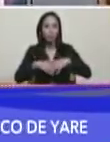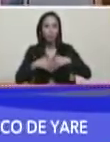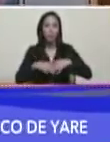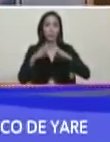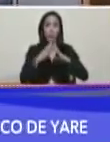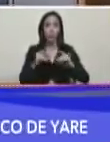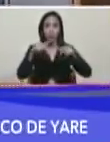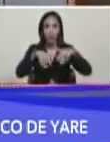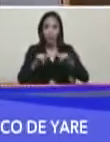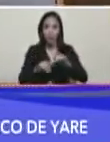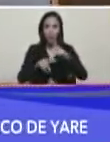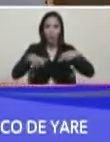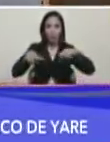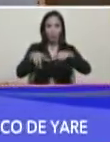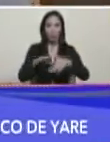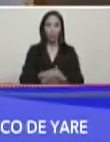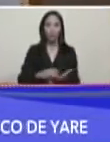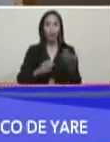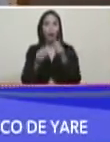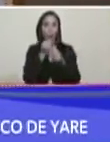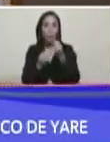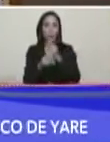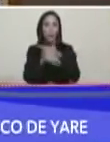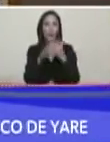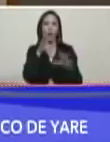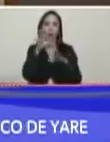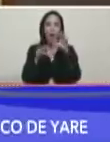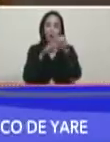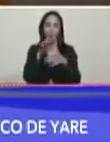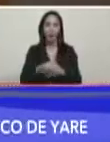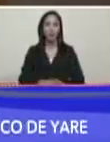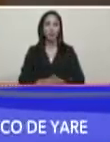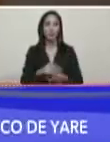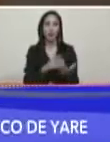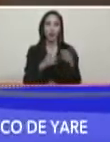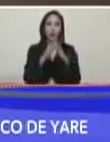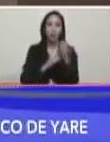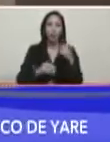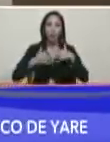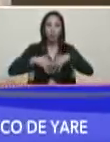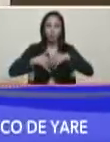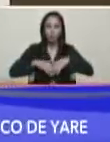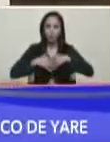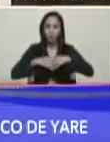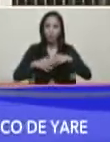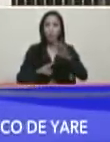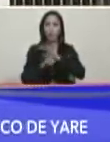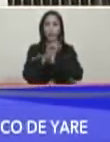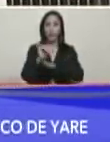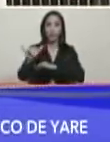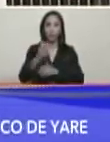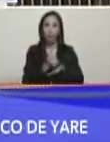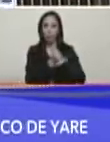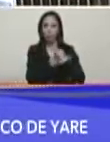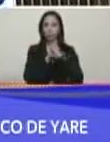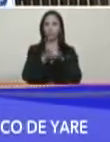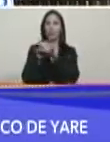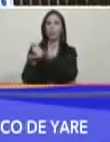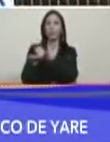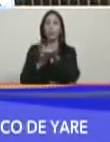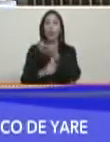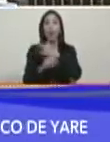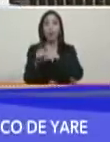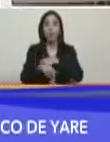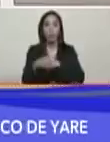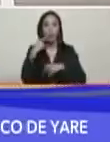esta planta de alimentos balanceados para animales, que surte a toda esta zona de los Valles del Tuy y que tiene una